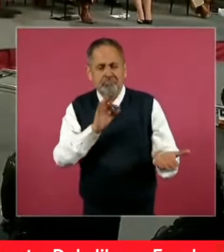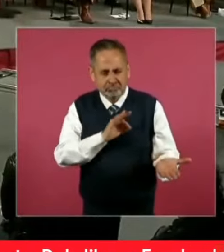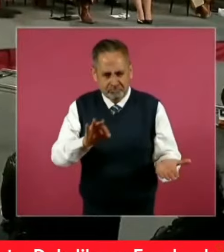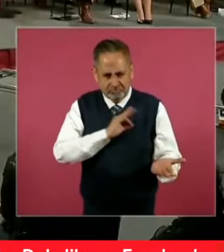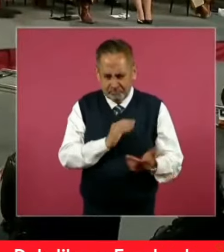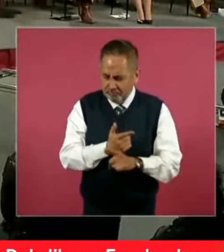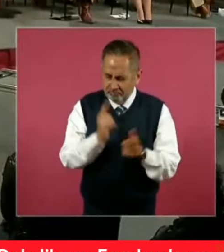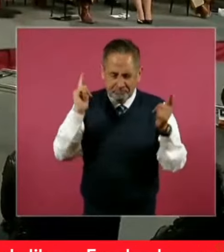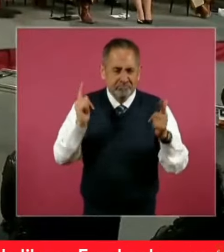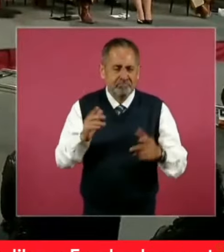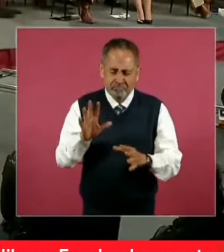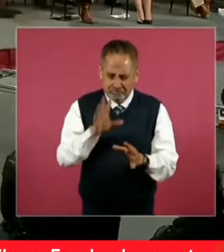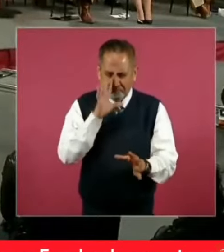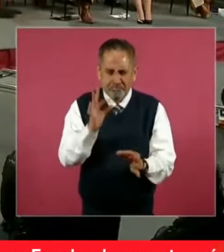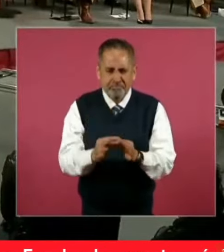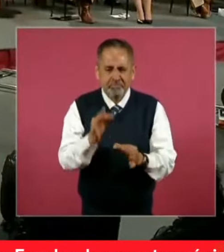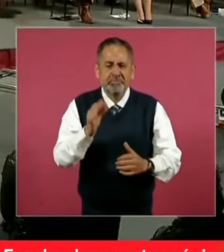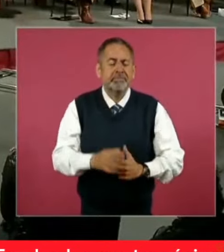Hemos resguardado,